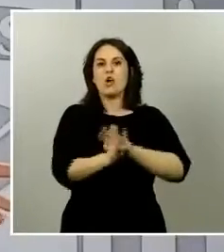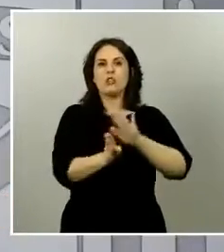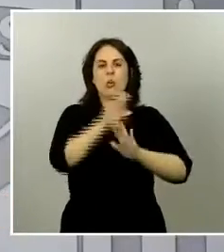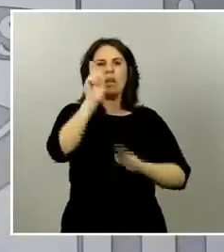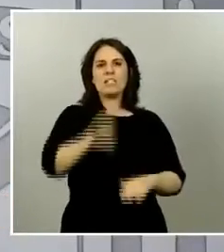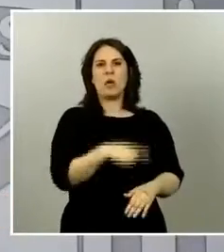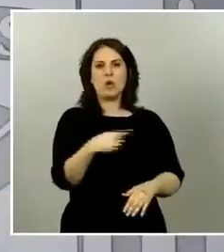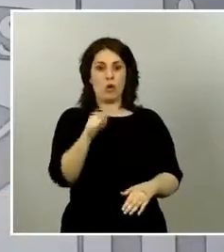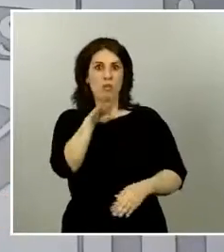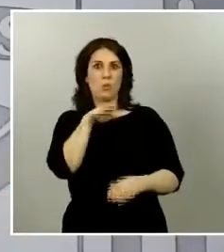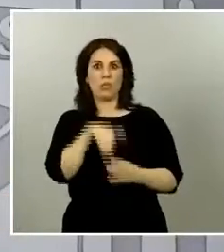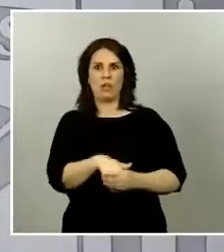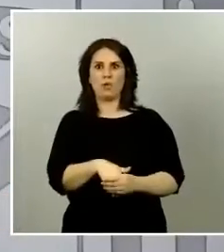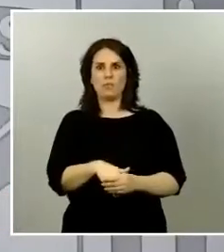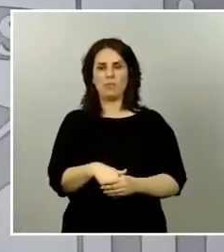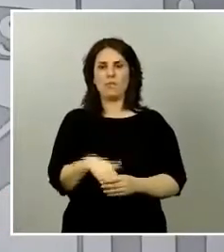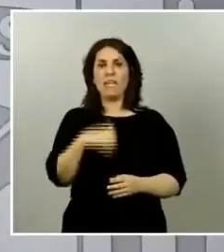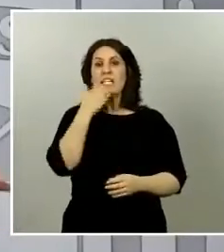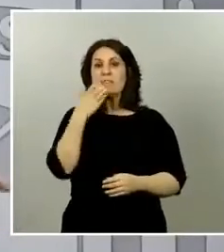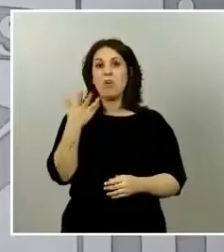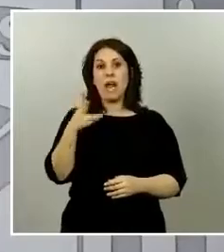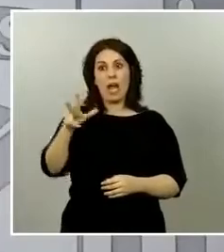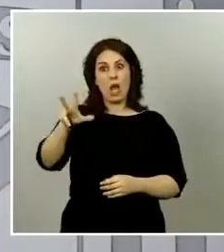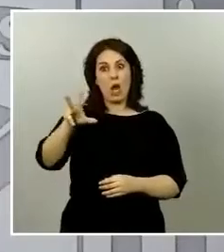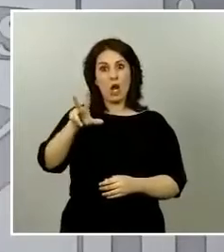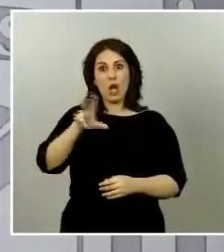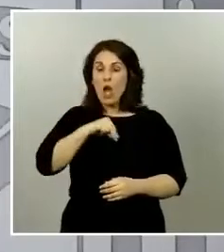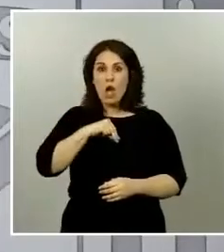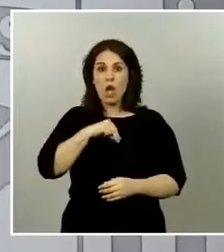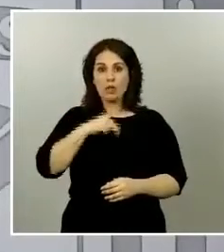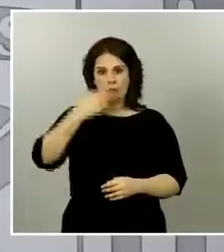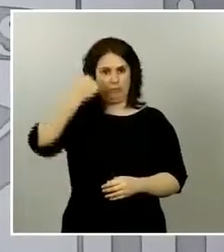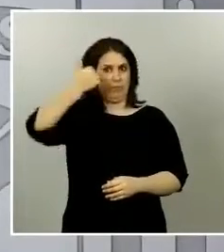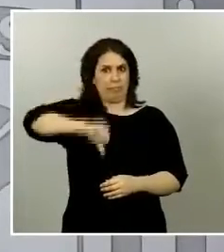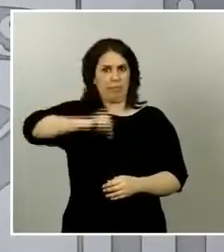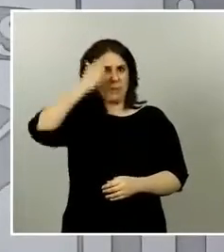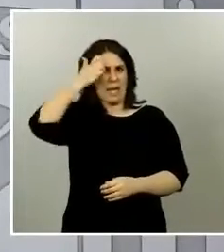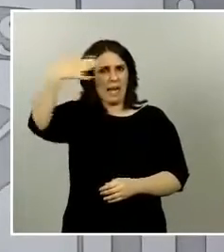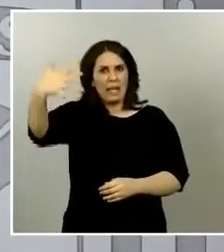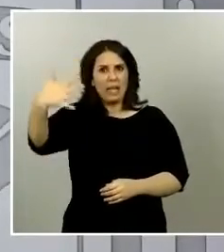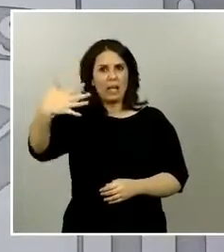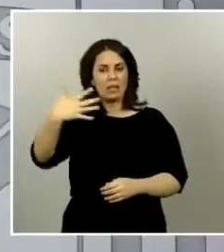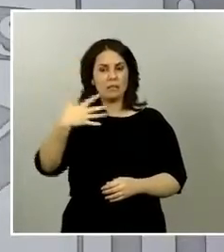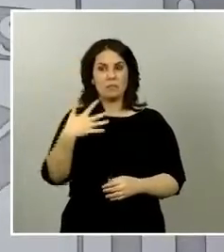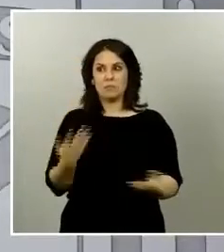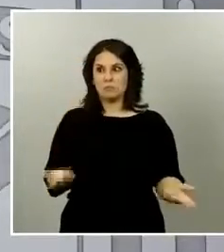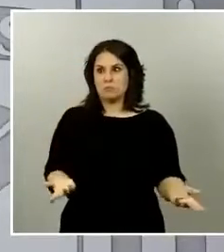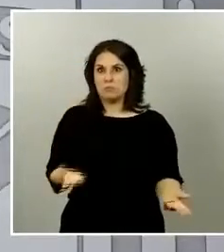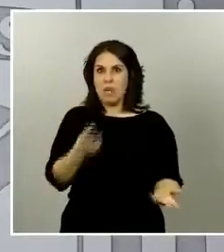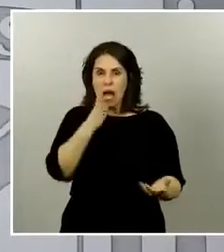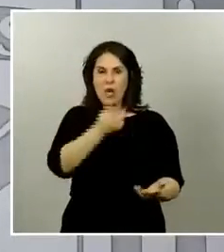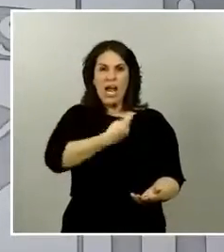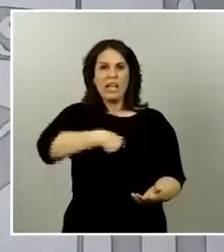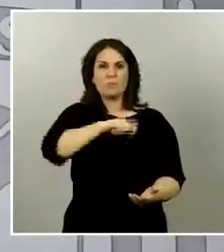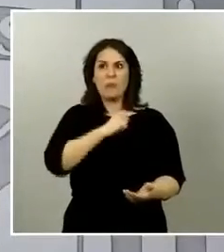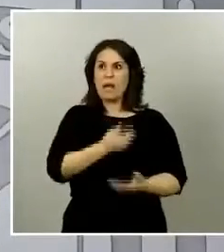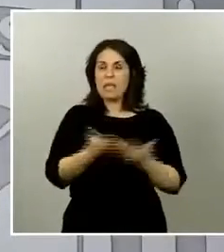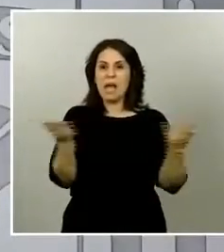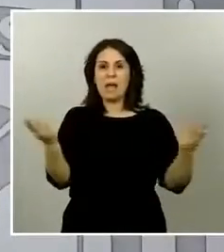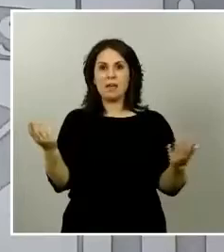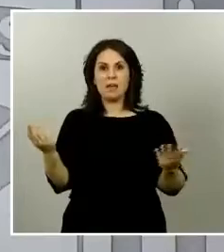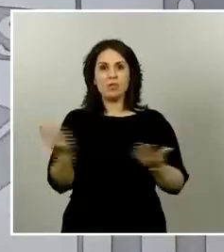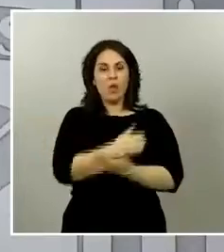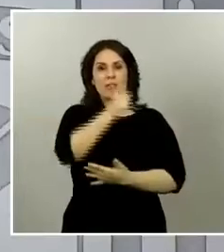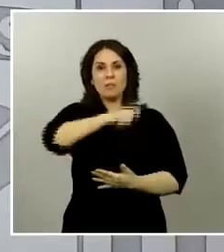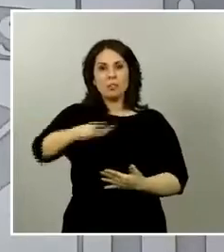permitía preservar la salud de los ciudadanos. Esto es lo que se votaba. Si el resultado hubiera sido no, hoy no tendría el